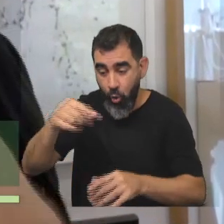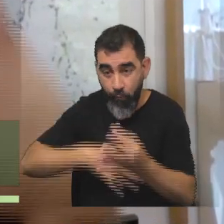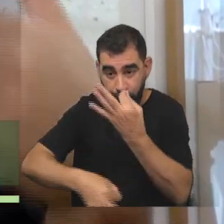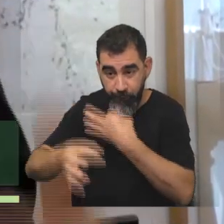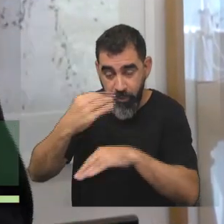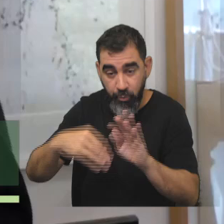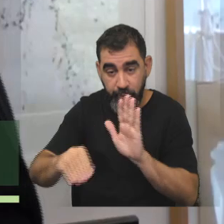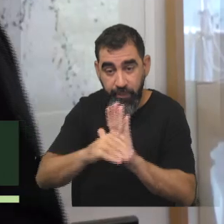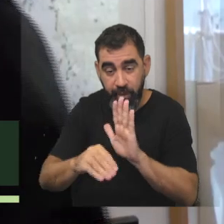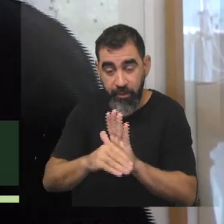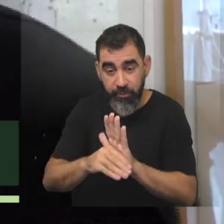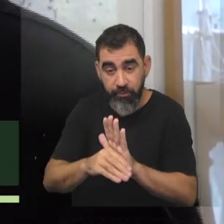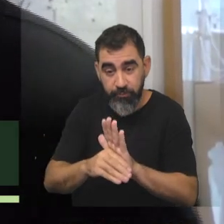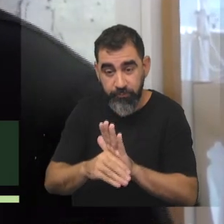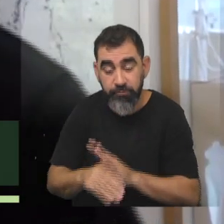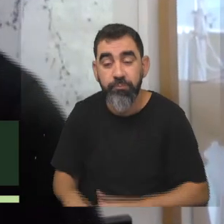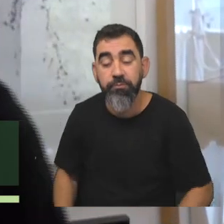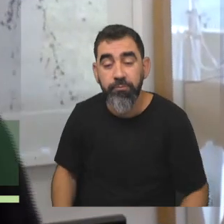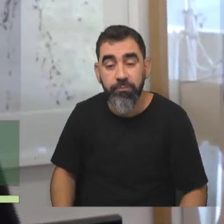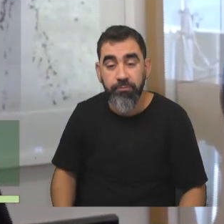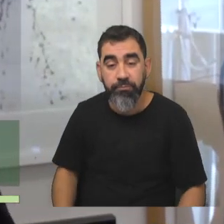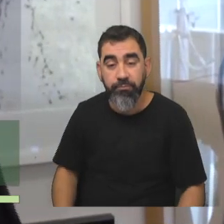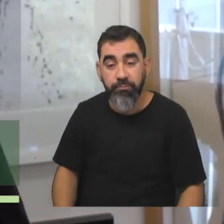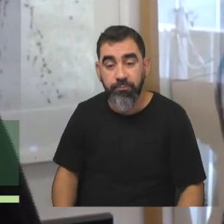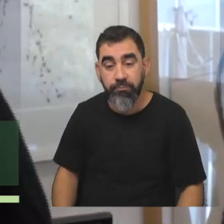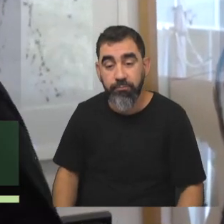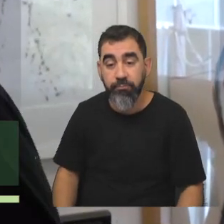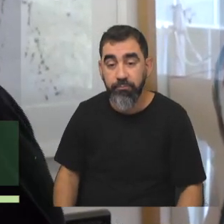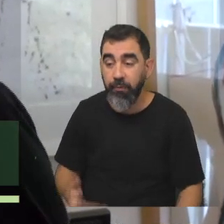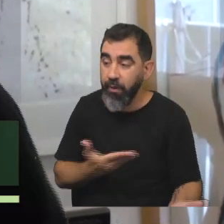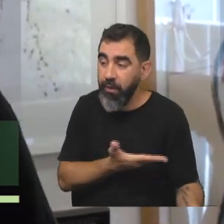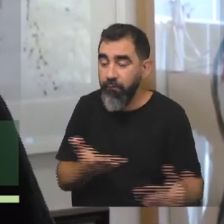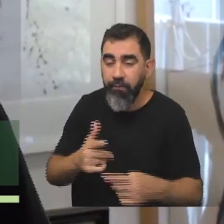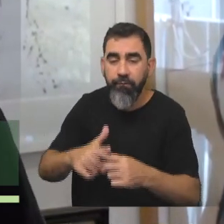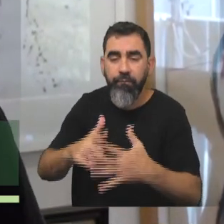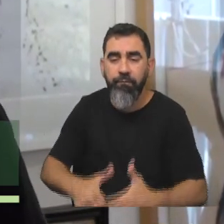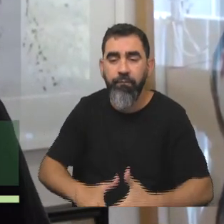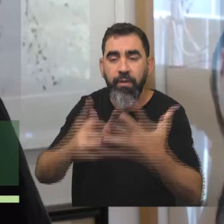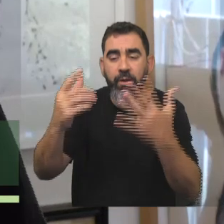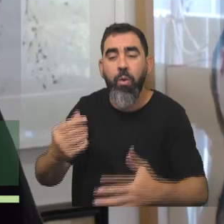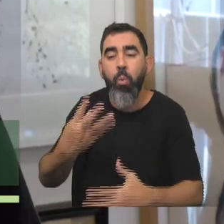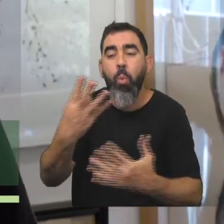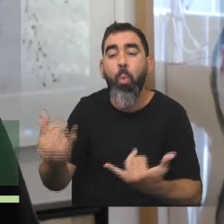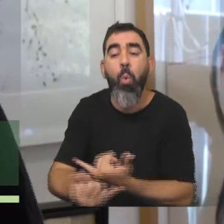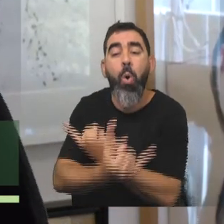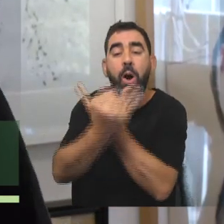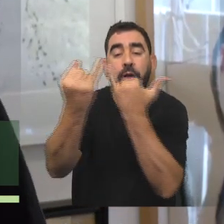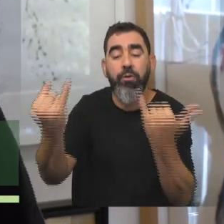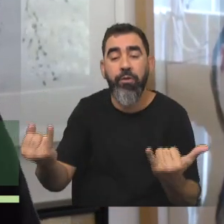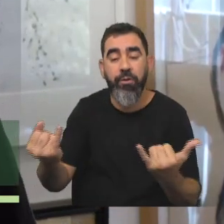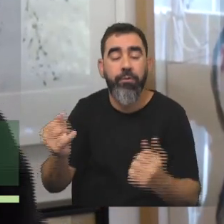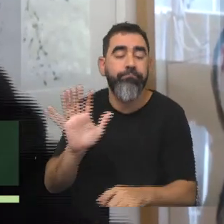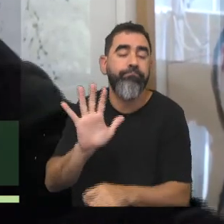nosotros o en nuestra platea acompañándonos muchas veces que les decimos celebremos durante 4 días de manera